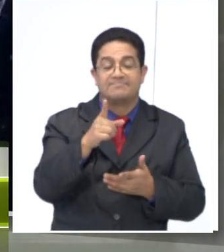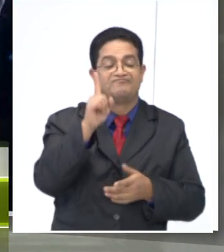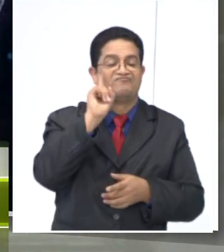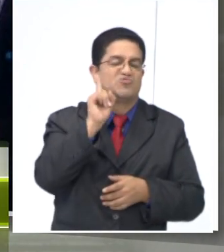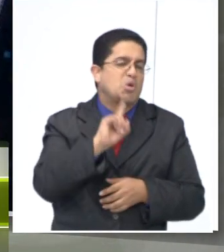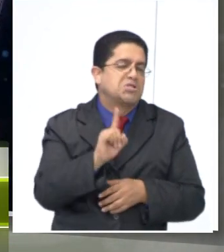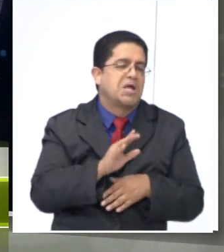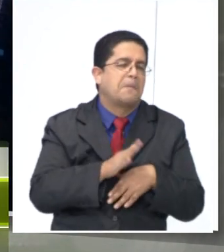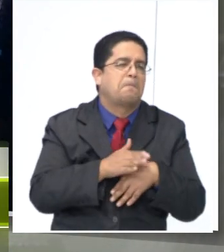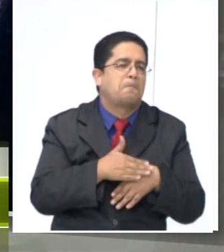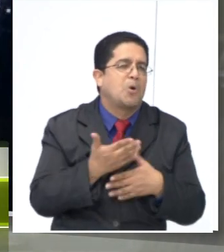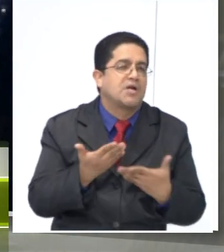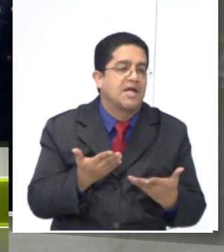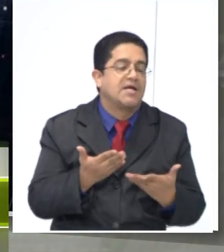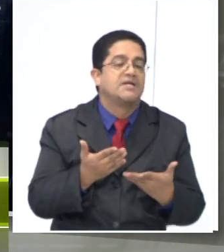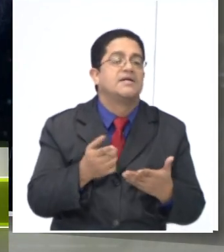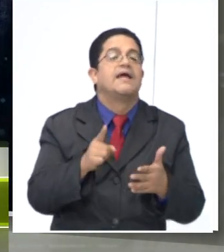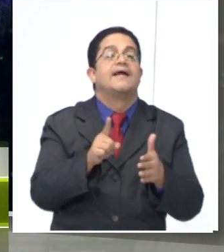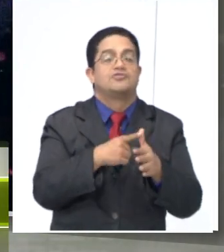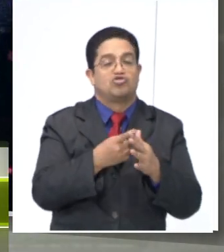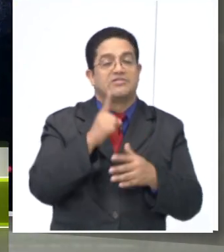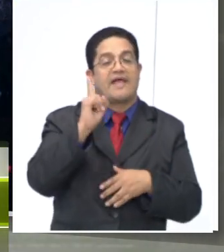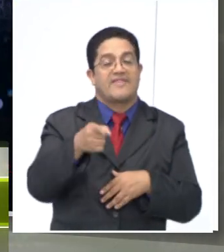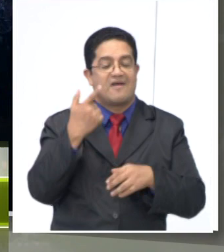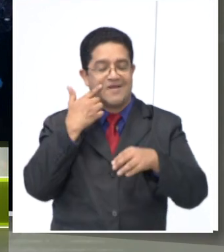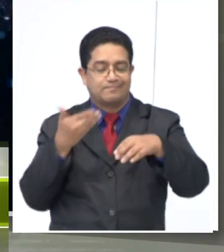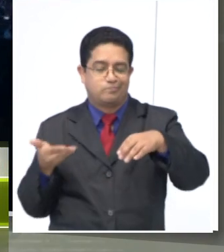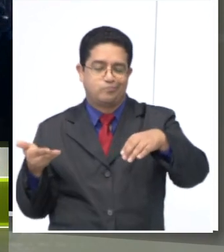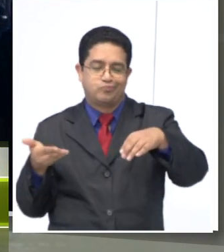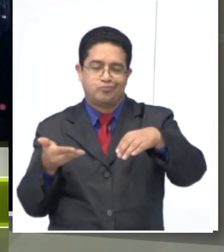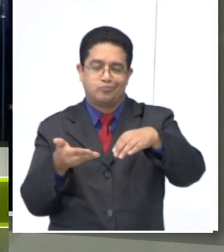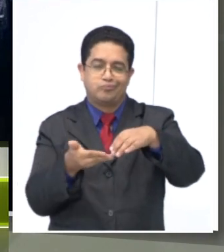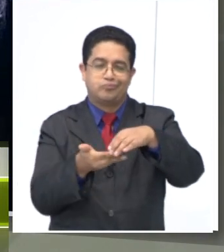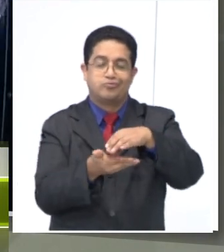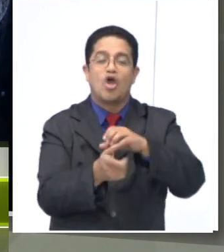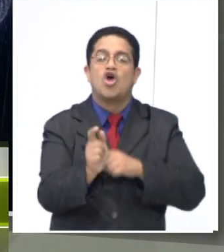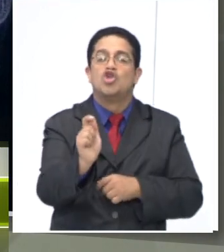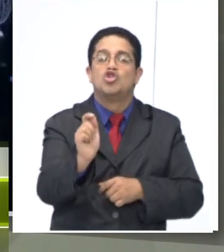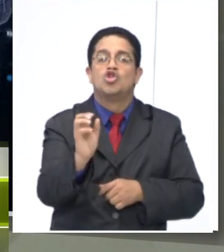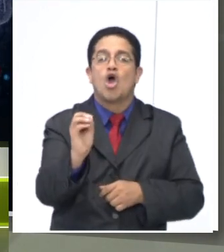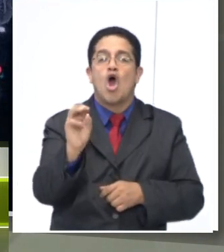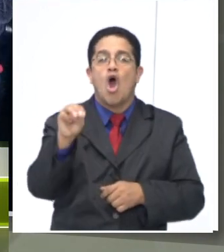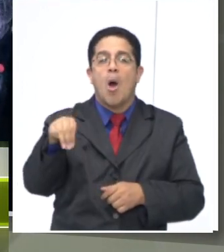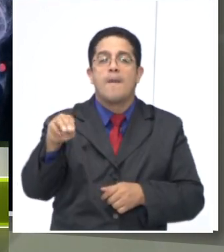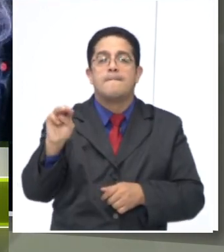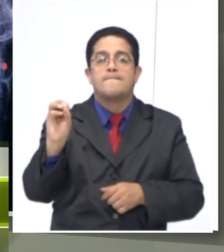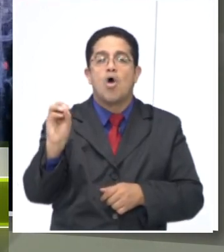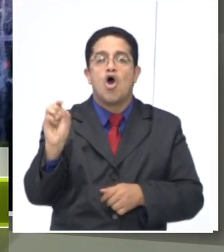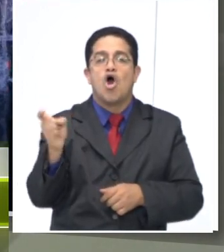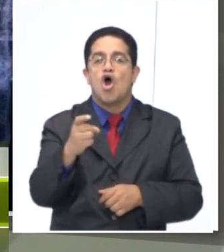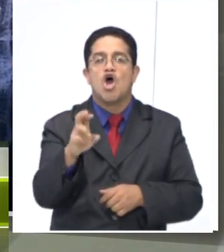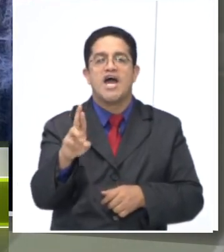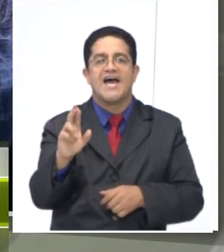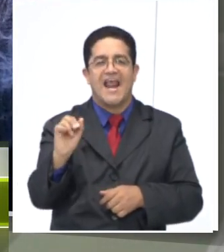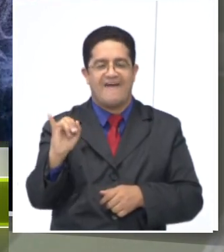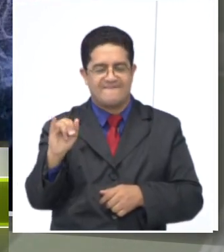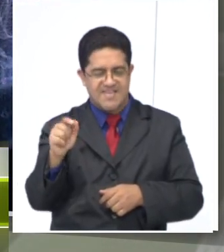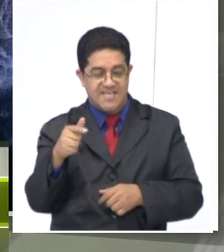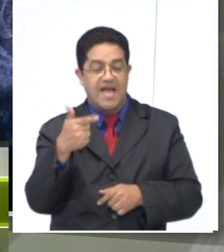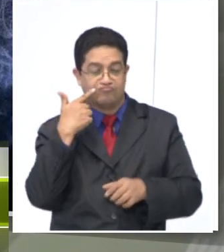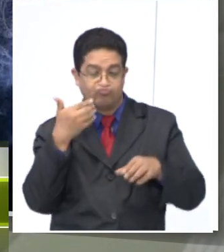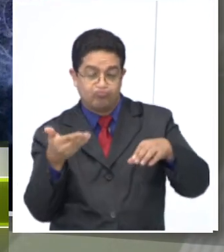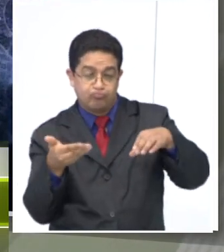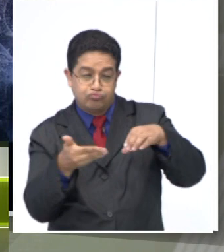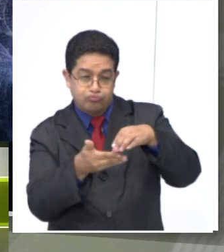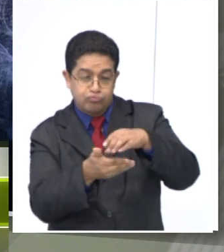que está ocurriendo, la neuroimagen nos ofrece mucho valor. La tomografía, por ser más rápida y efectiva, nos puede, digamos, descartar que